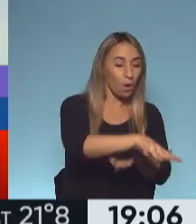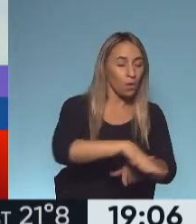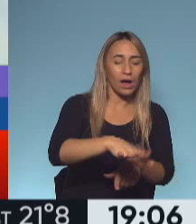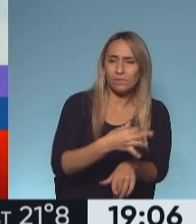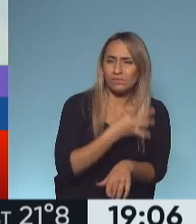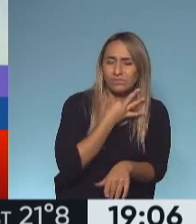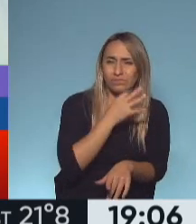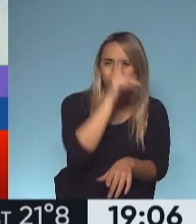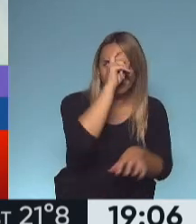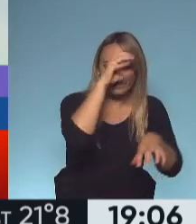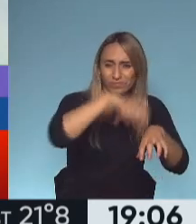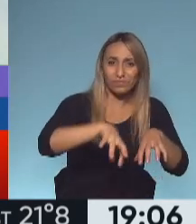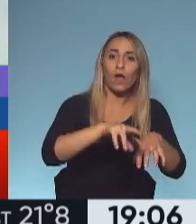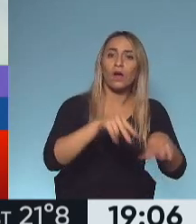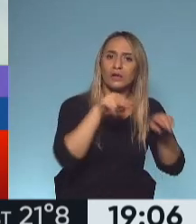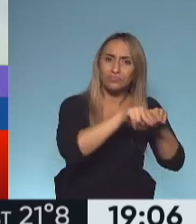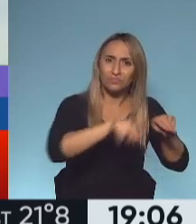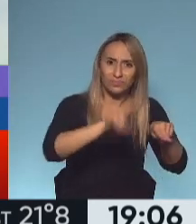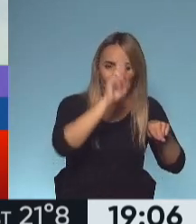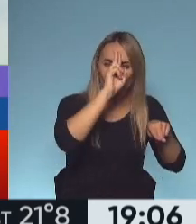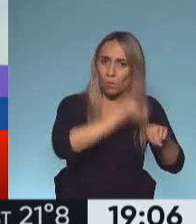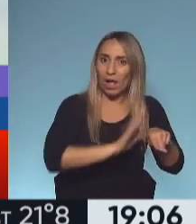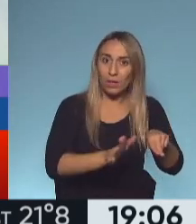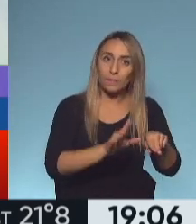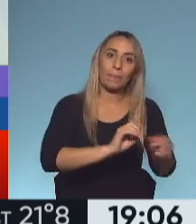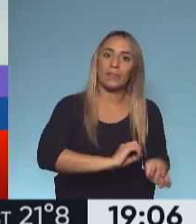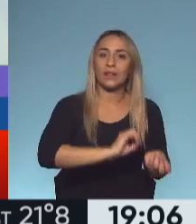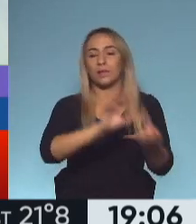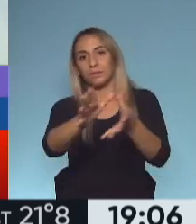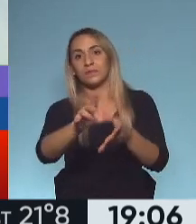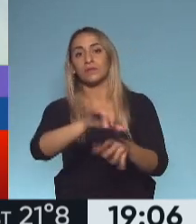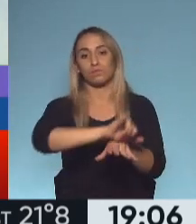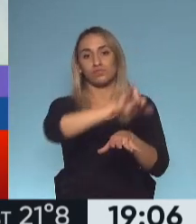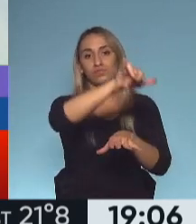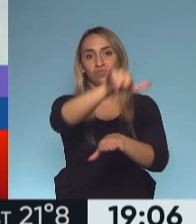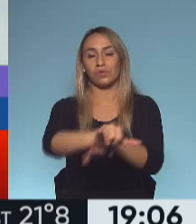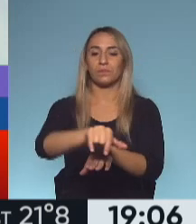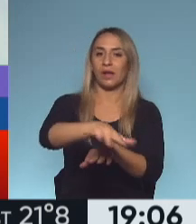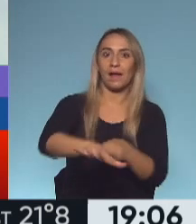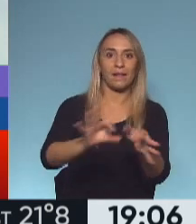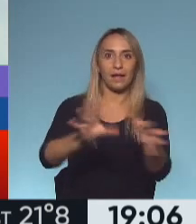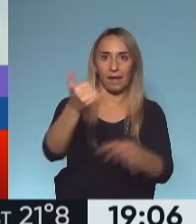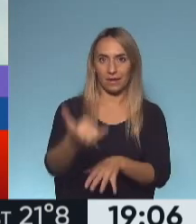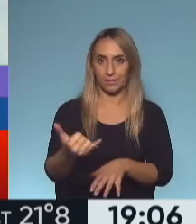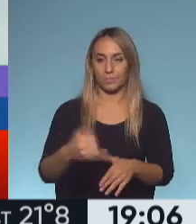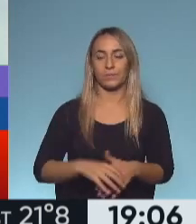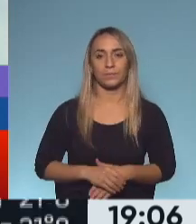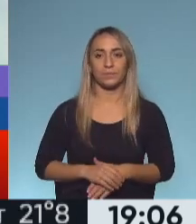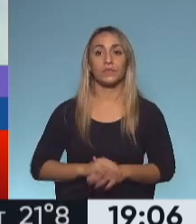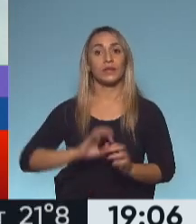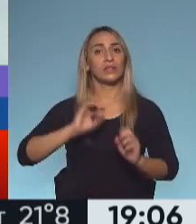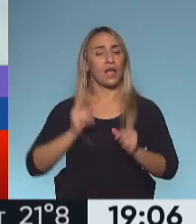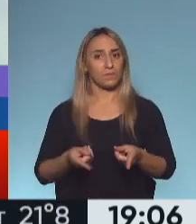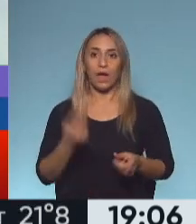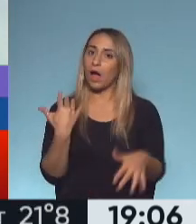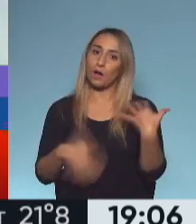terapia intensiva a lugares donde hubiera camas disponibles. Luego hay otras medidas como acelerar el proceso de segunda dosis